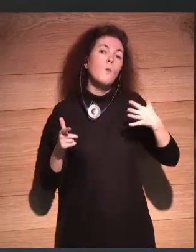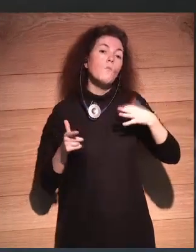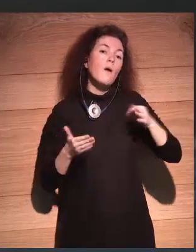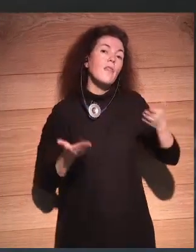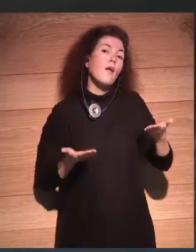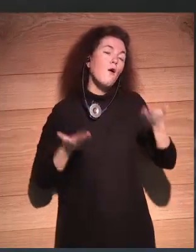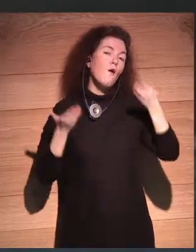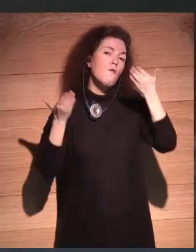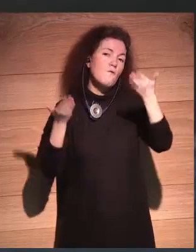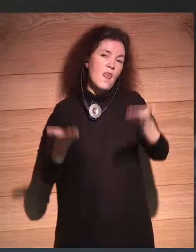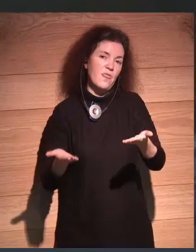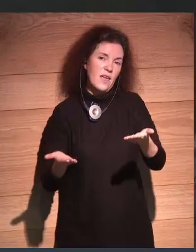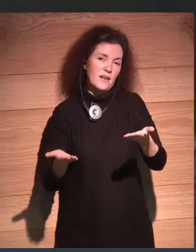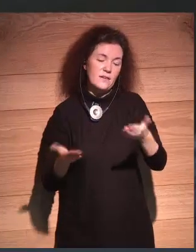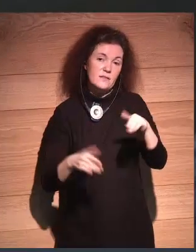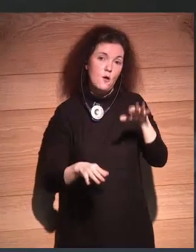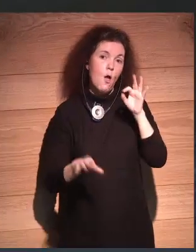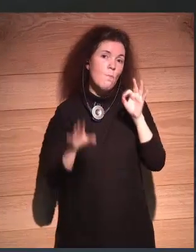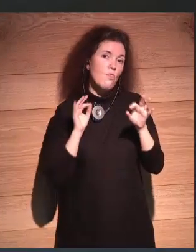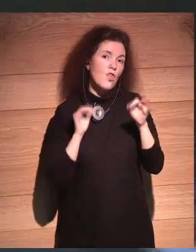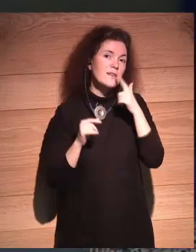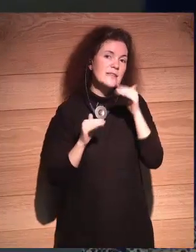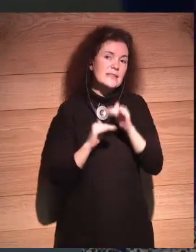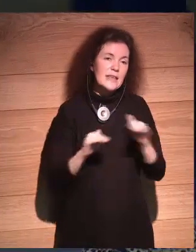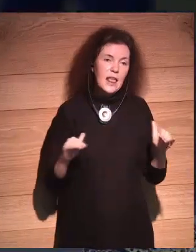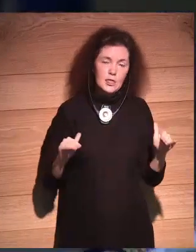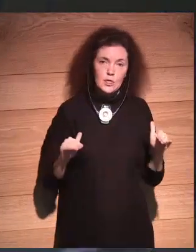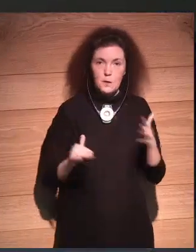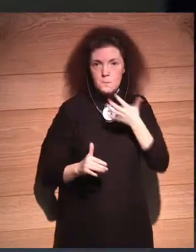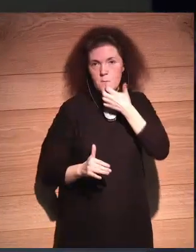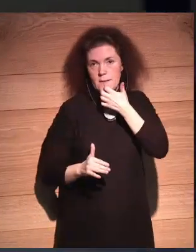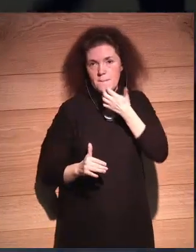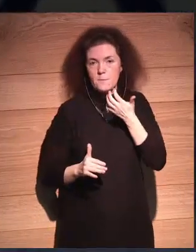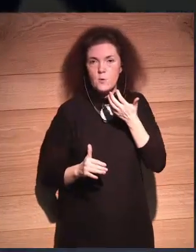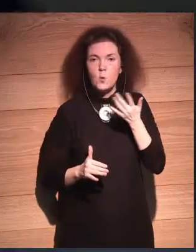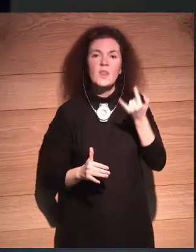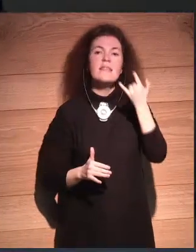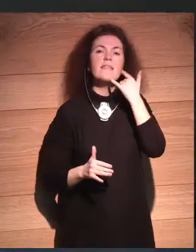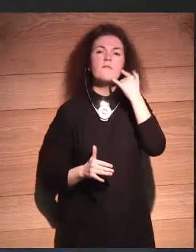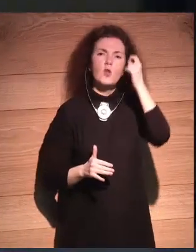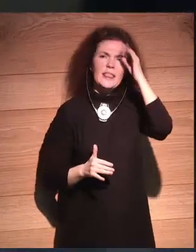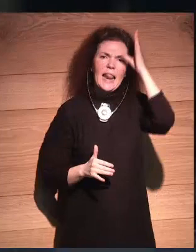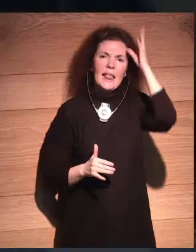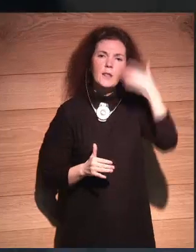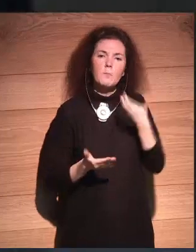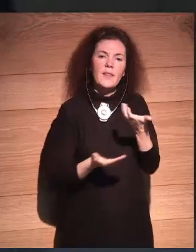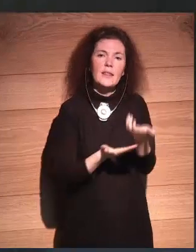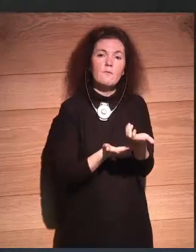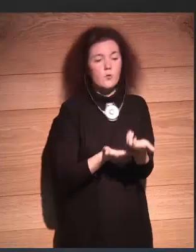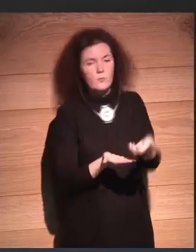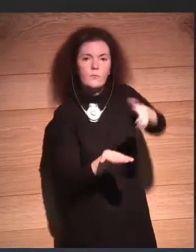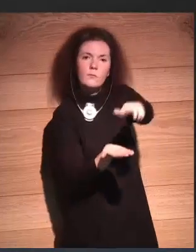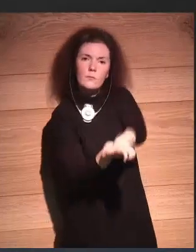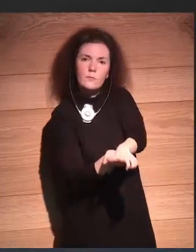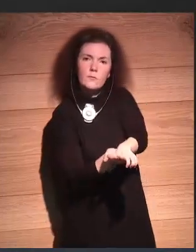pueden ofrecer opciones de silencio. Por ejemplo, un teléfono inteligente que le puedes dar la vuelta y entonces se pone